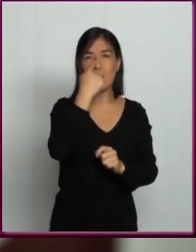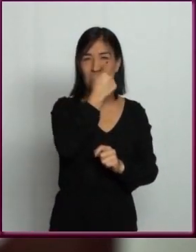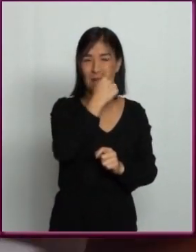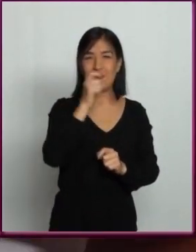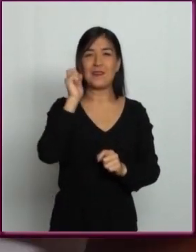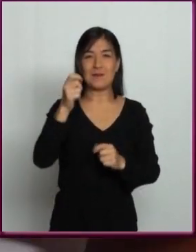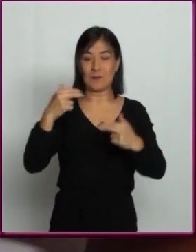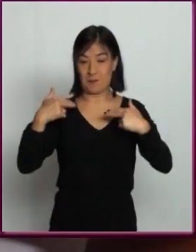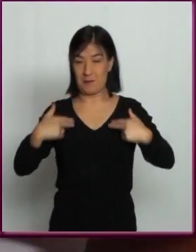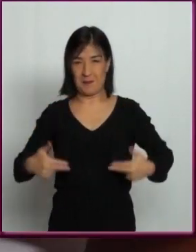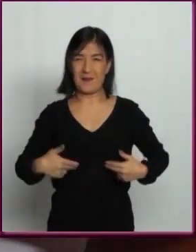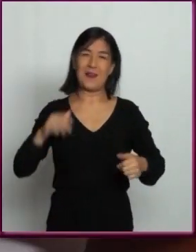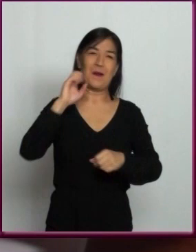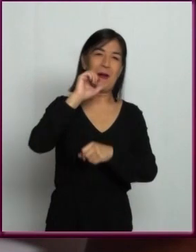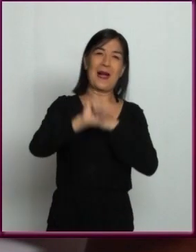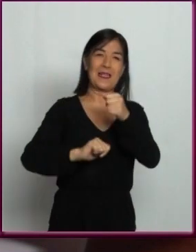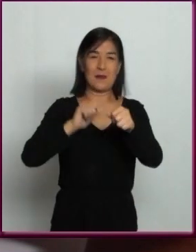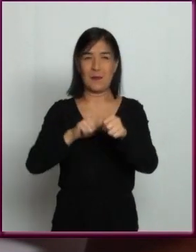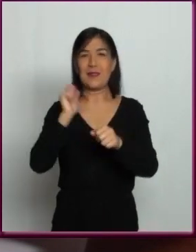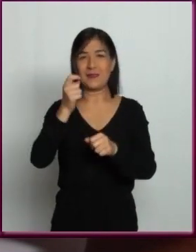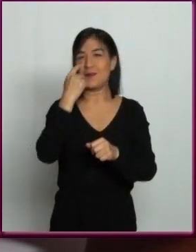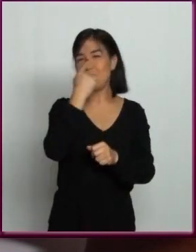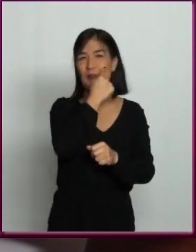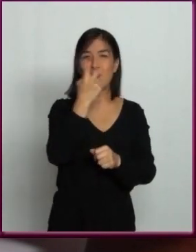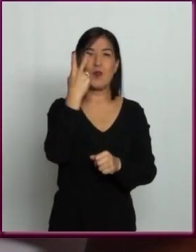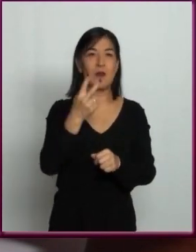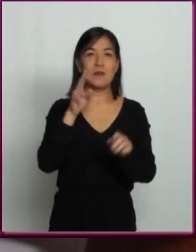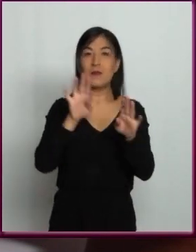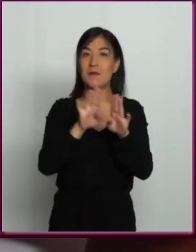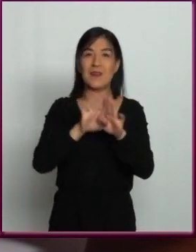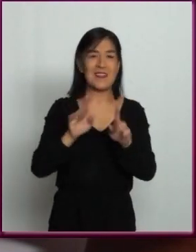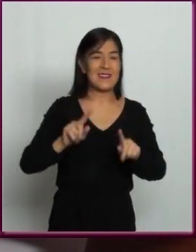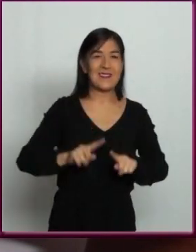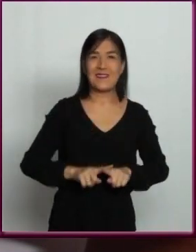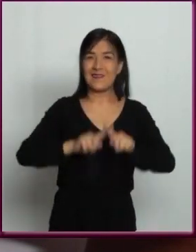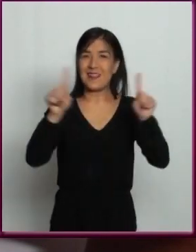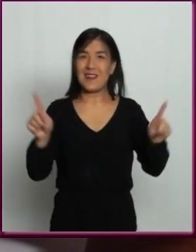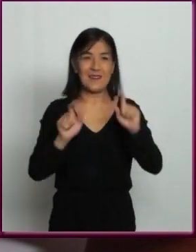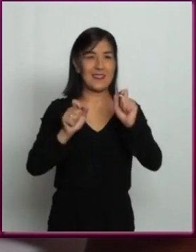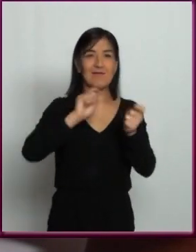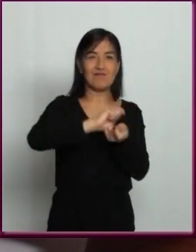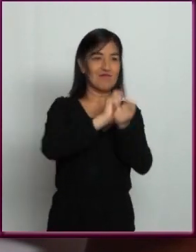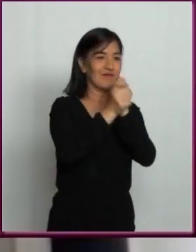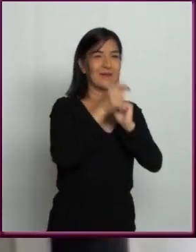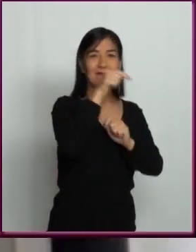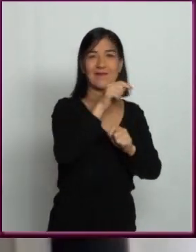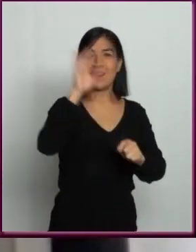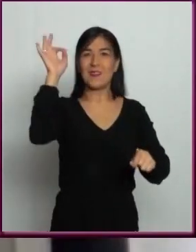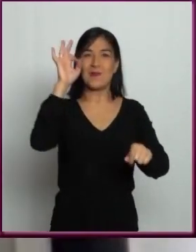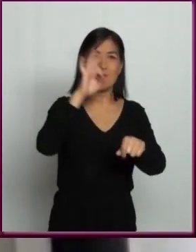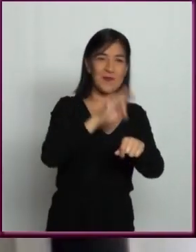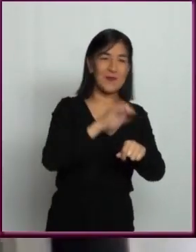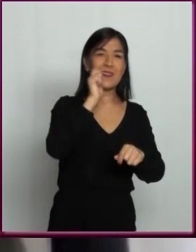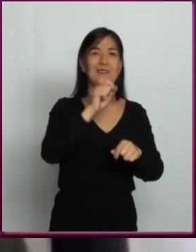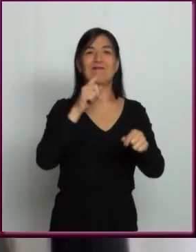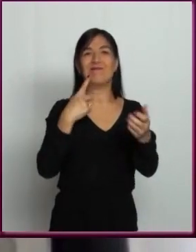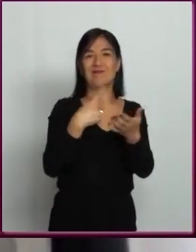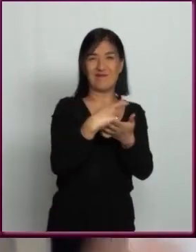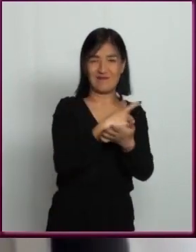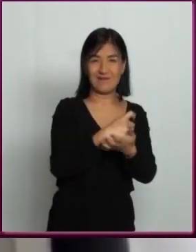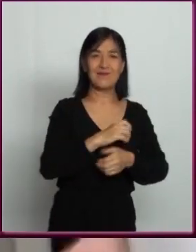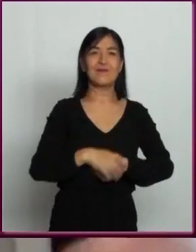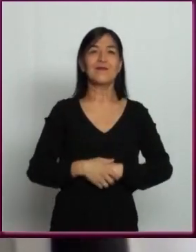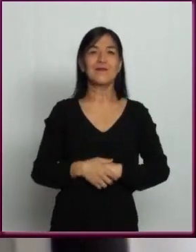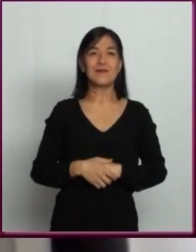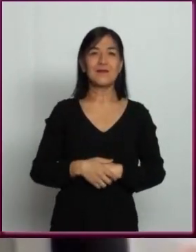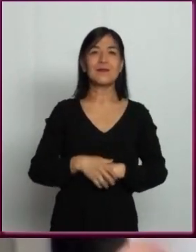vertebrados es completamente independiente a la evolución de los ojos de los insectos y de los crustáceos.